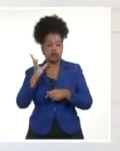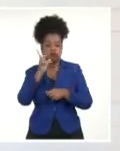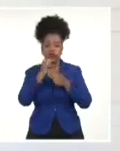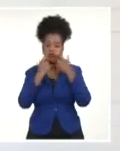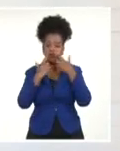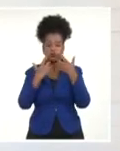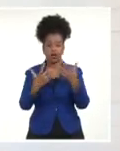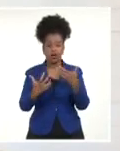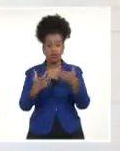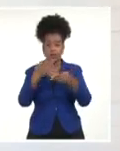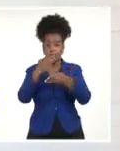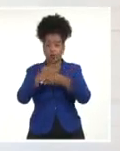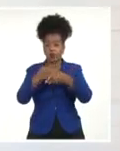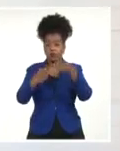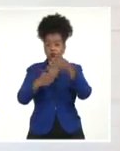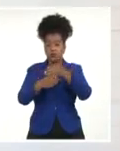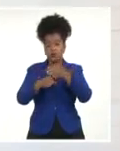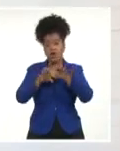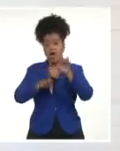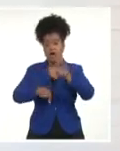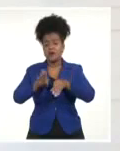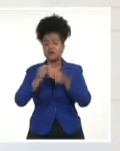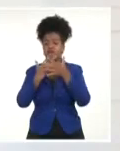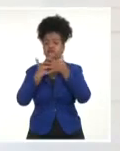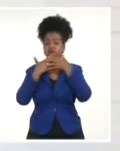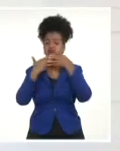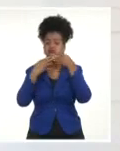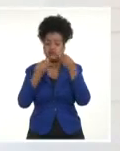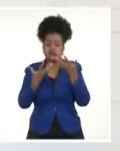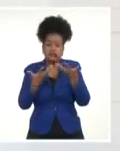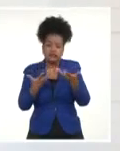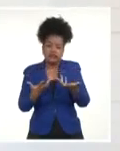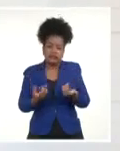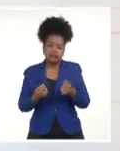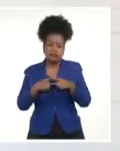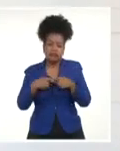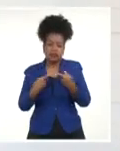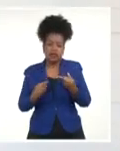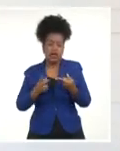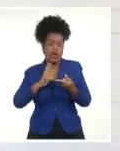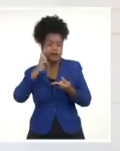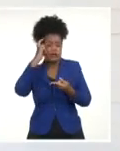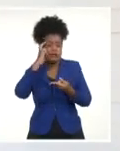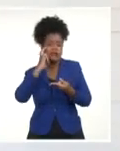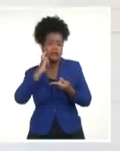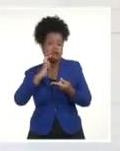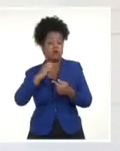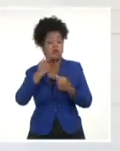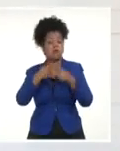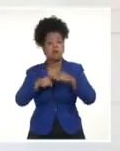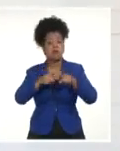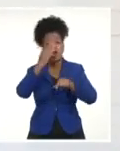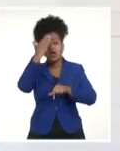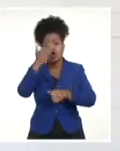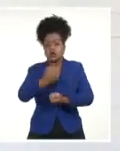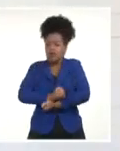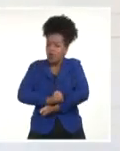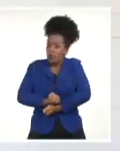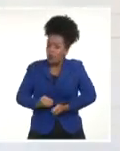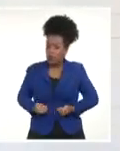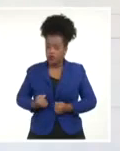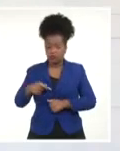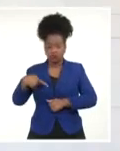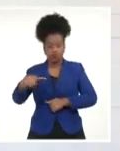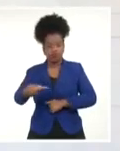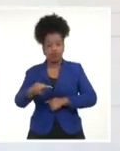que tiende a desaparecer por el material y que gracias al esfuerzo diario, permanente y consciente de sus